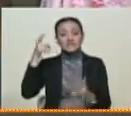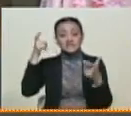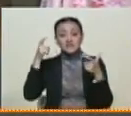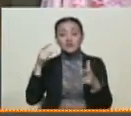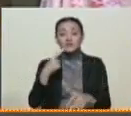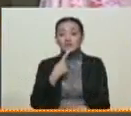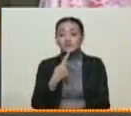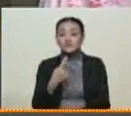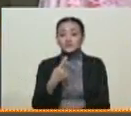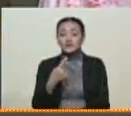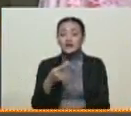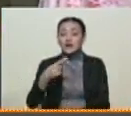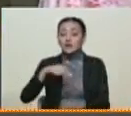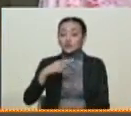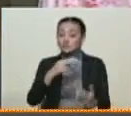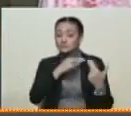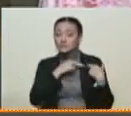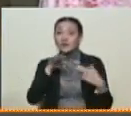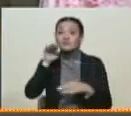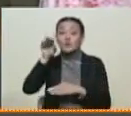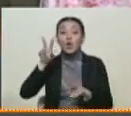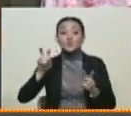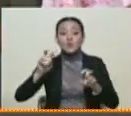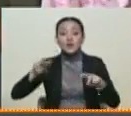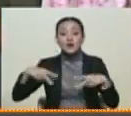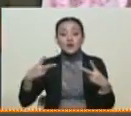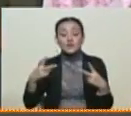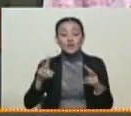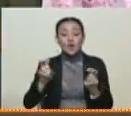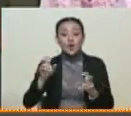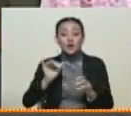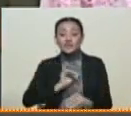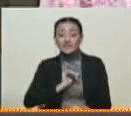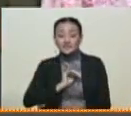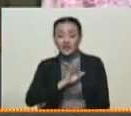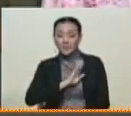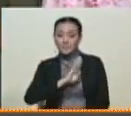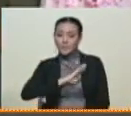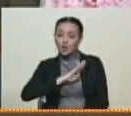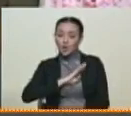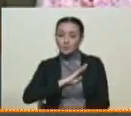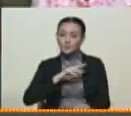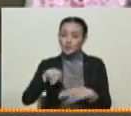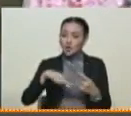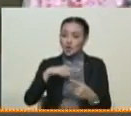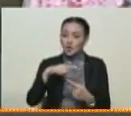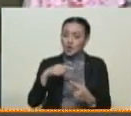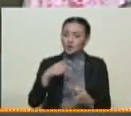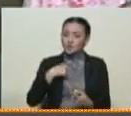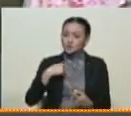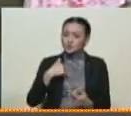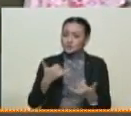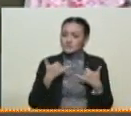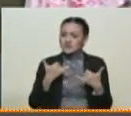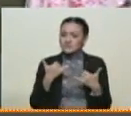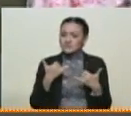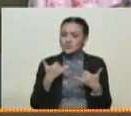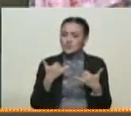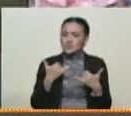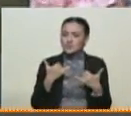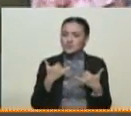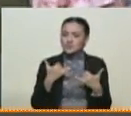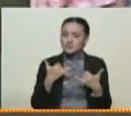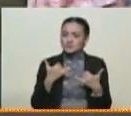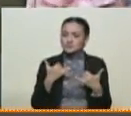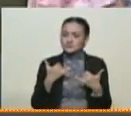lo que nos toca crear, es lo nuevo. Desde nuestra identidad, desde lo que somos, cómo nosotros nos atrevemos